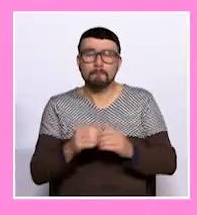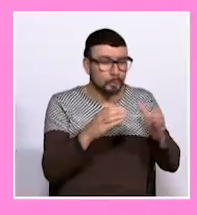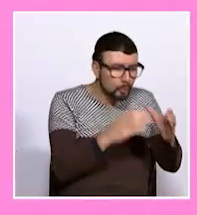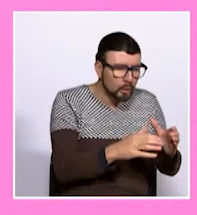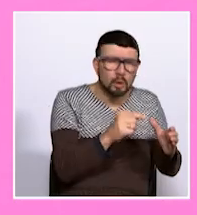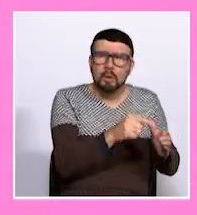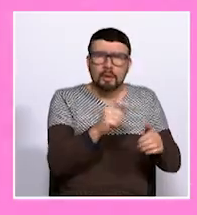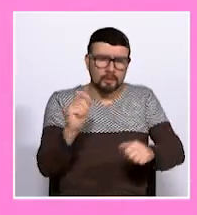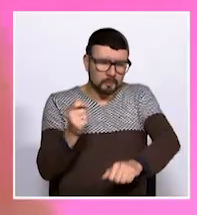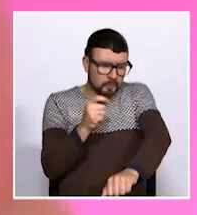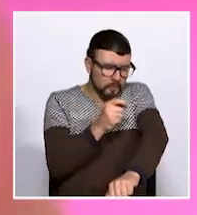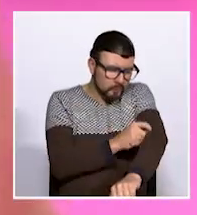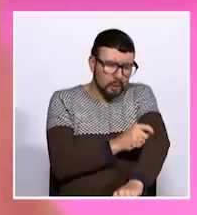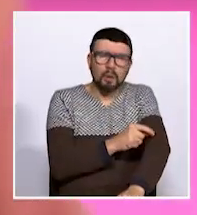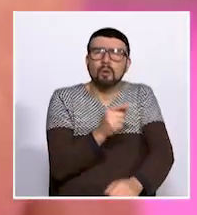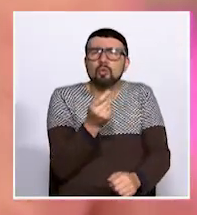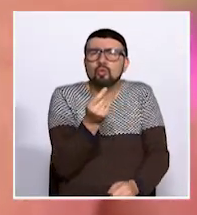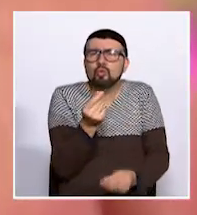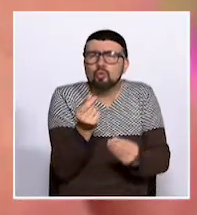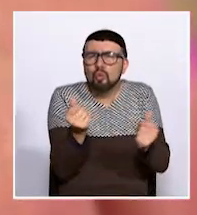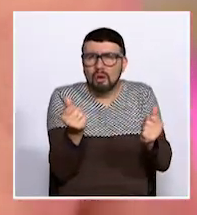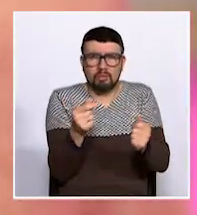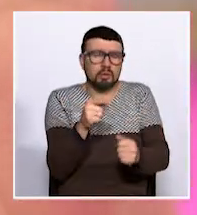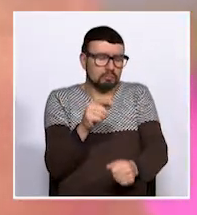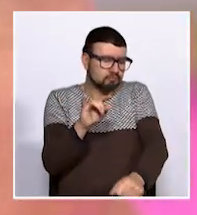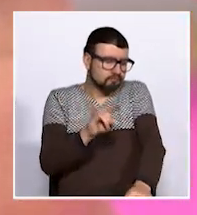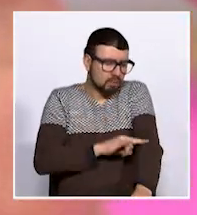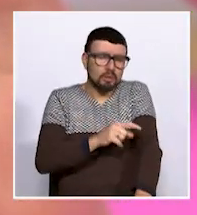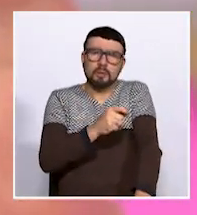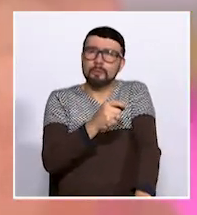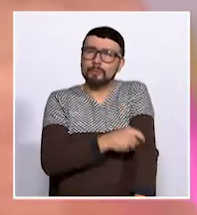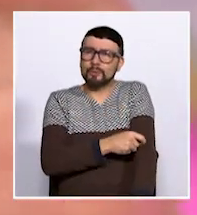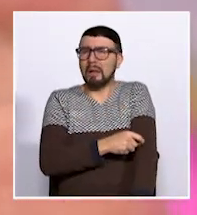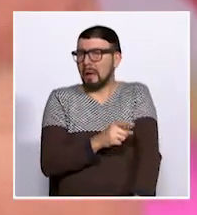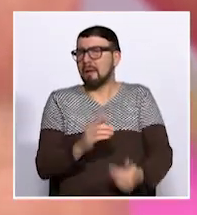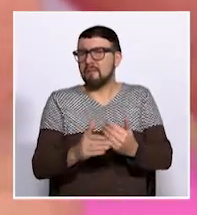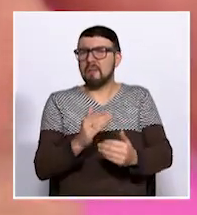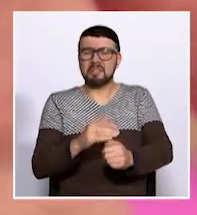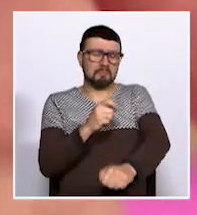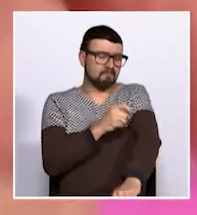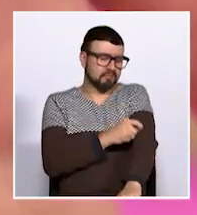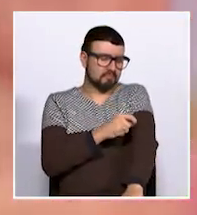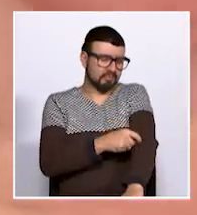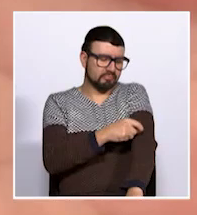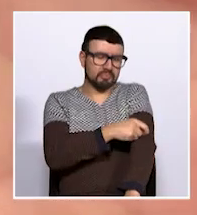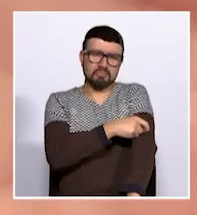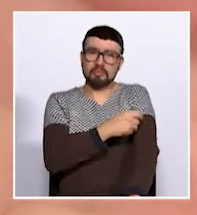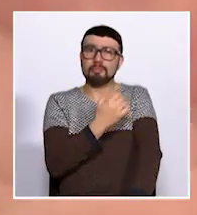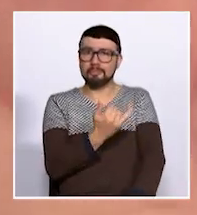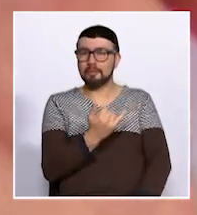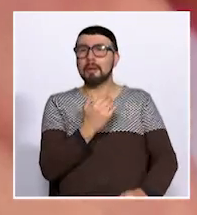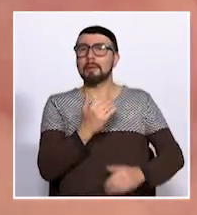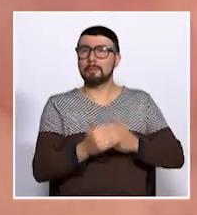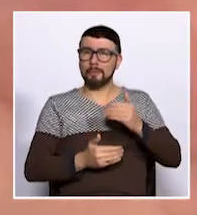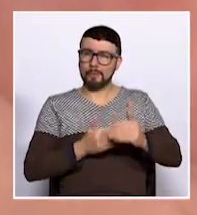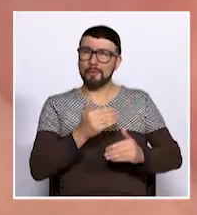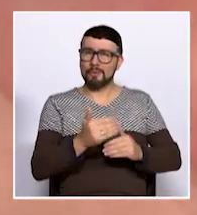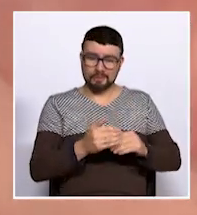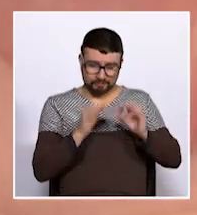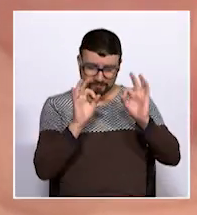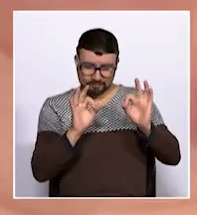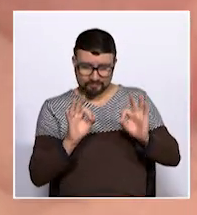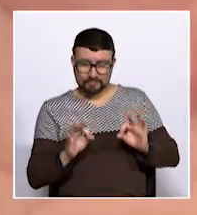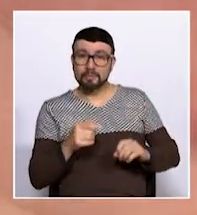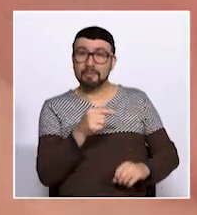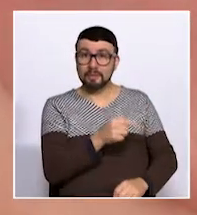veneno es muy sensible, es muy suave con las personas y se hace en un proceso, digamos que en un protocolo, donde